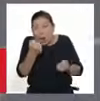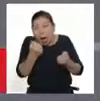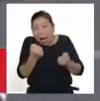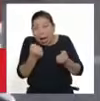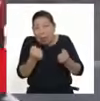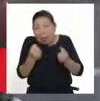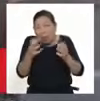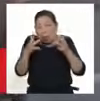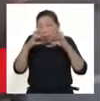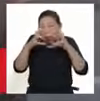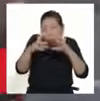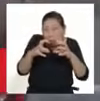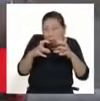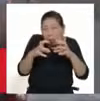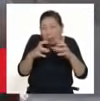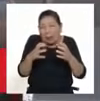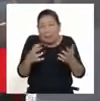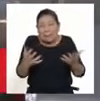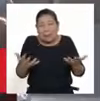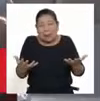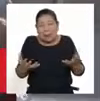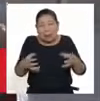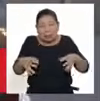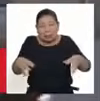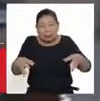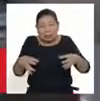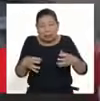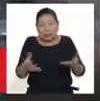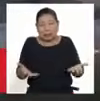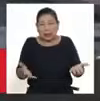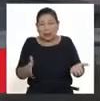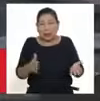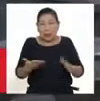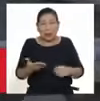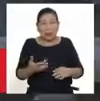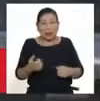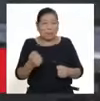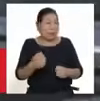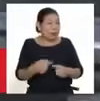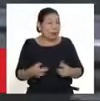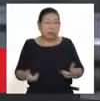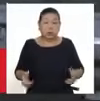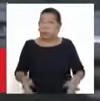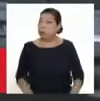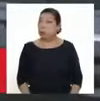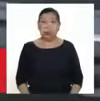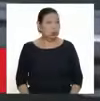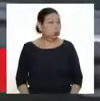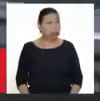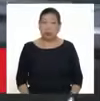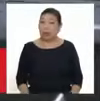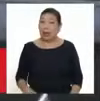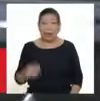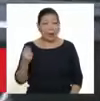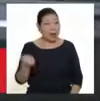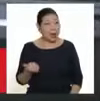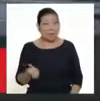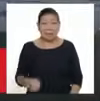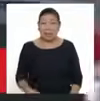las que las condiciones en las que ha quedado esta camioneta. Es por eso que la muerte del conductor se da prácticamente en